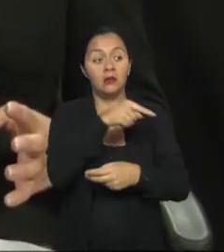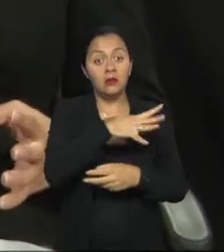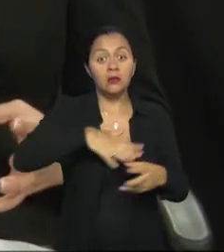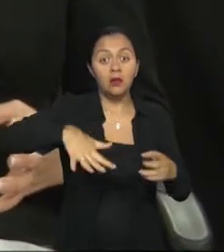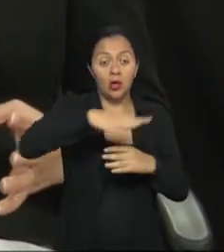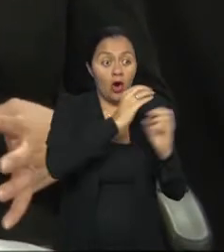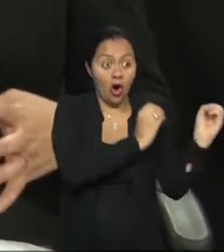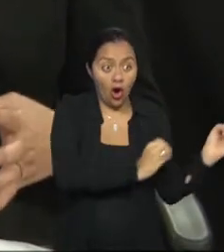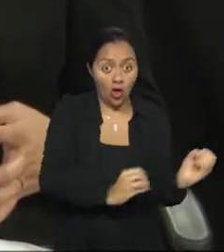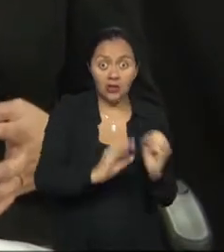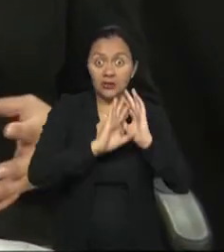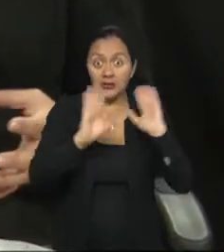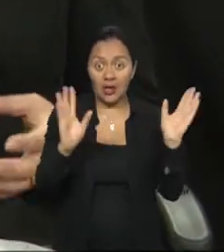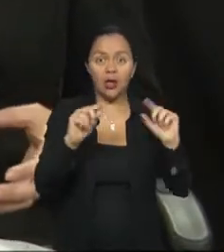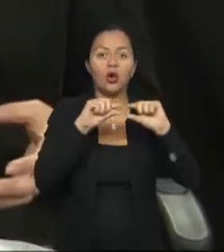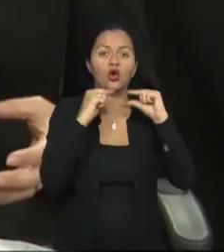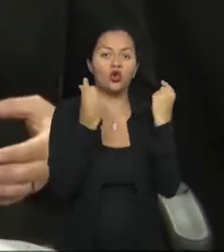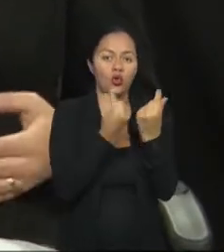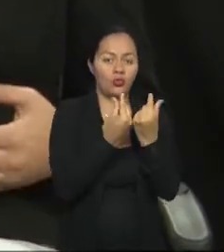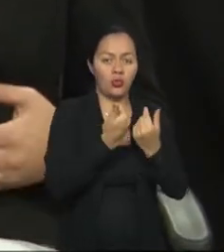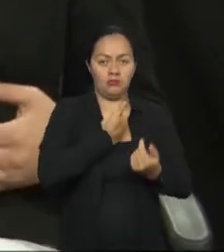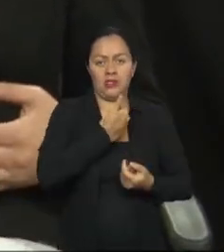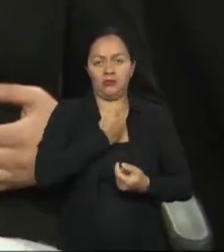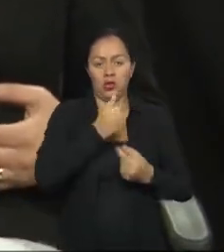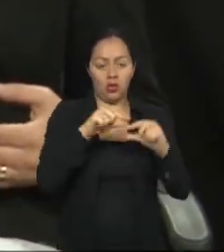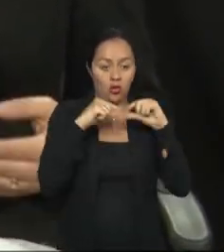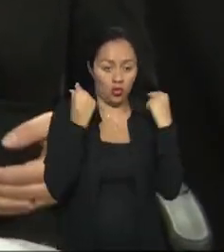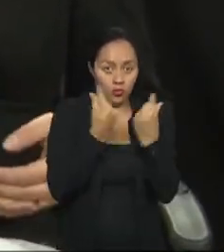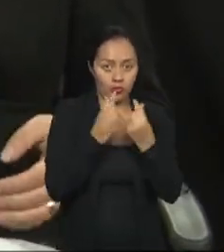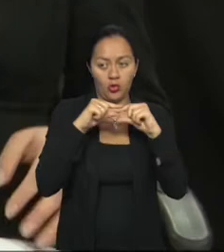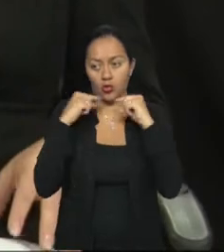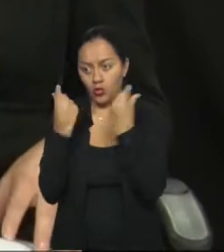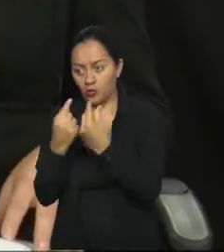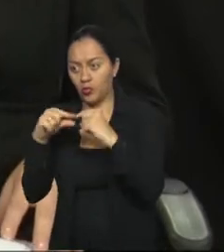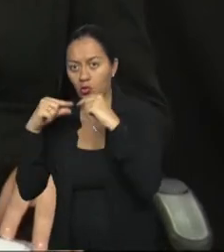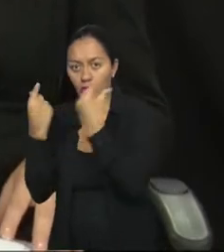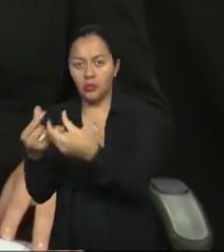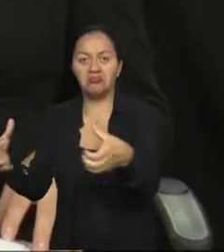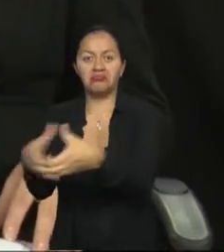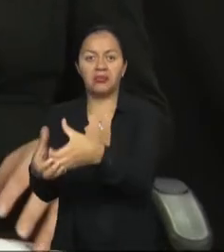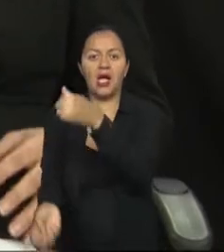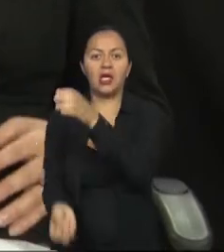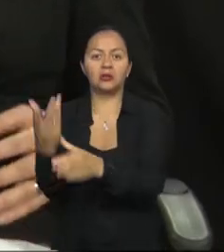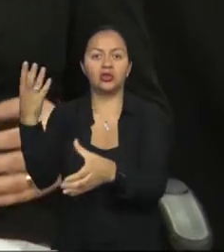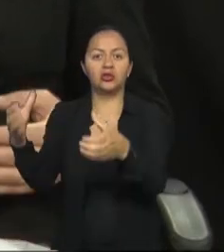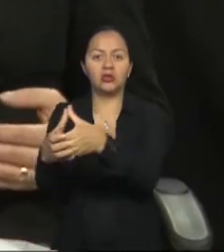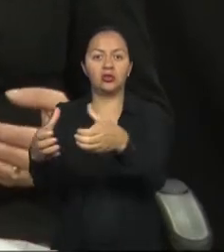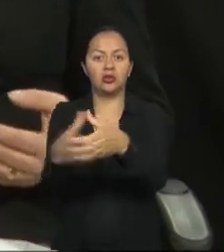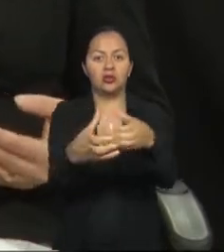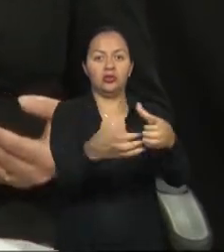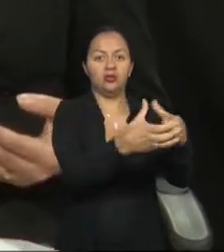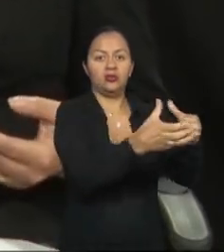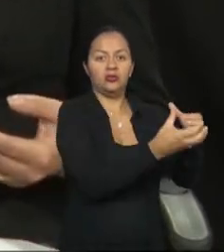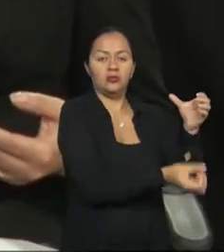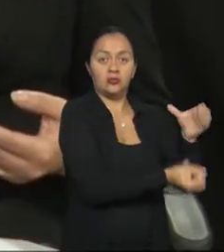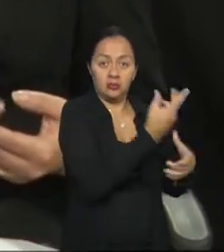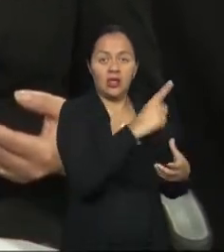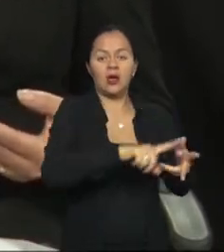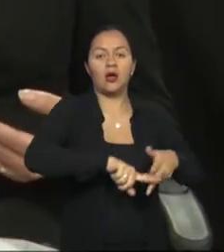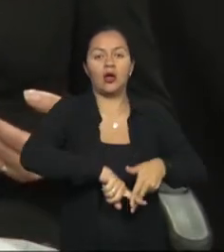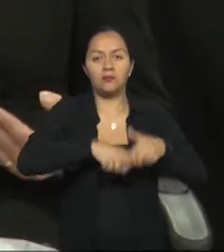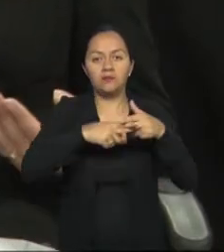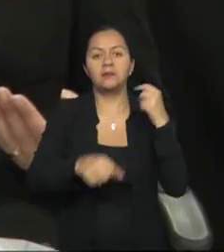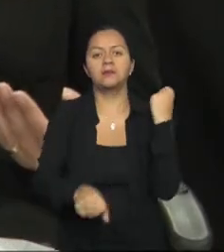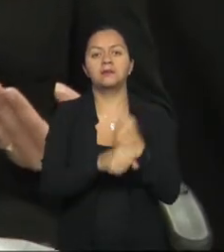organizados, generalmente en grupos de autoayuda, muchas veces llegan a convertirse ya en asociaciones. Empezamos también el trabajo